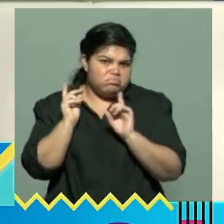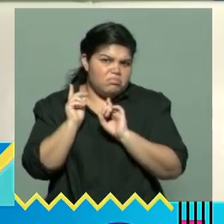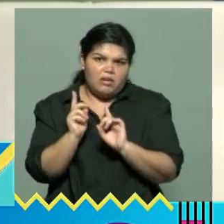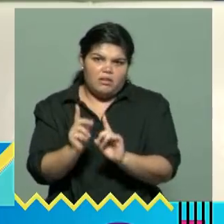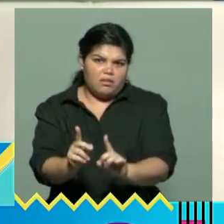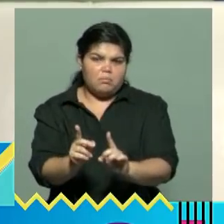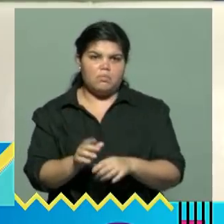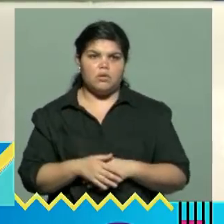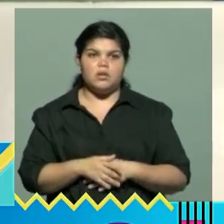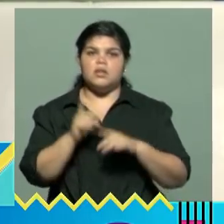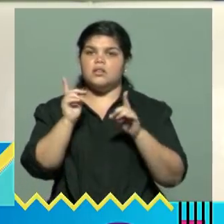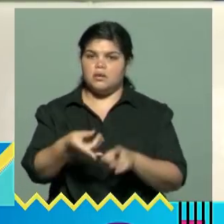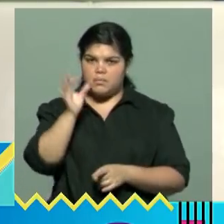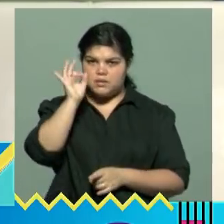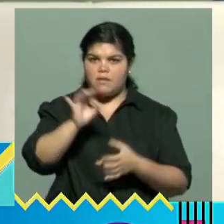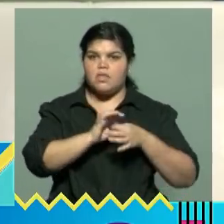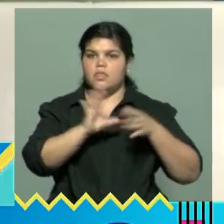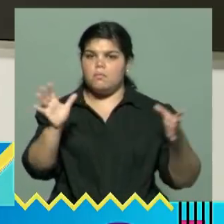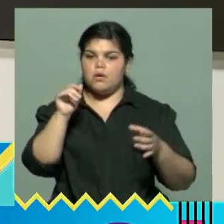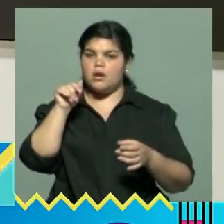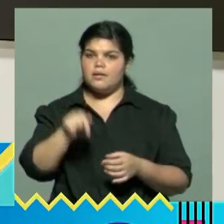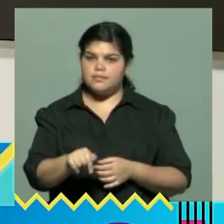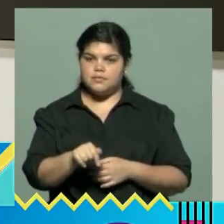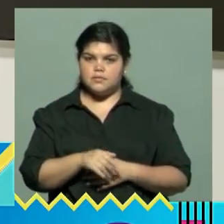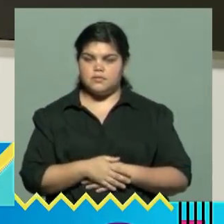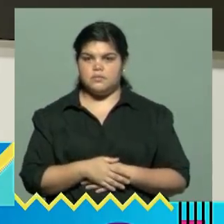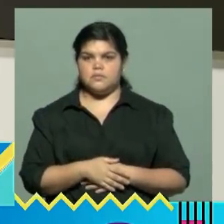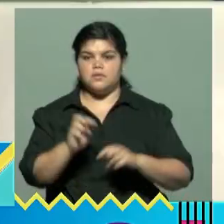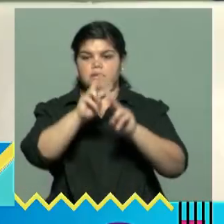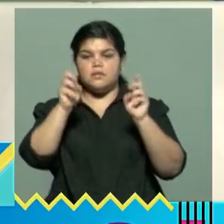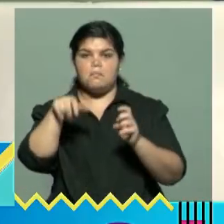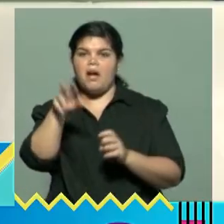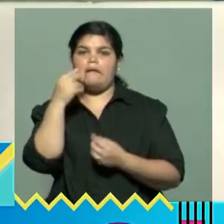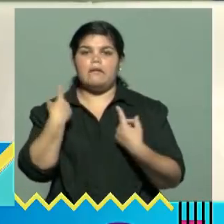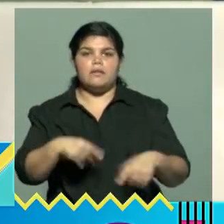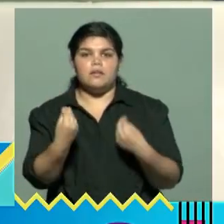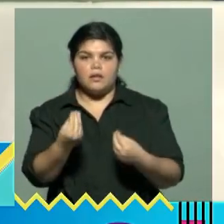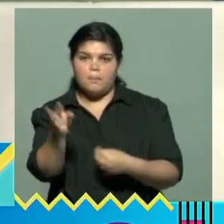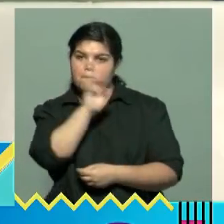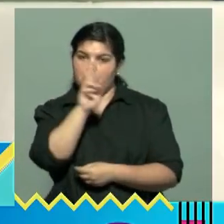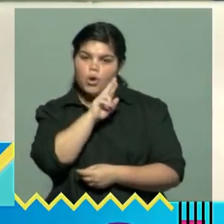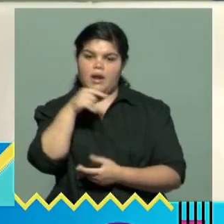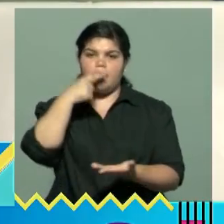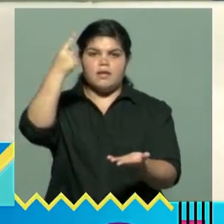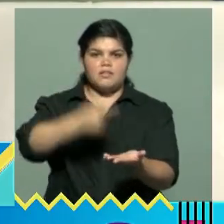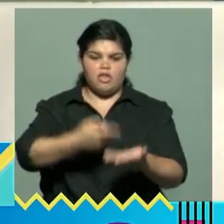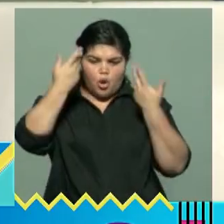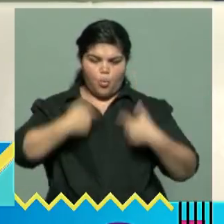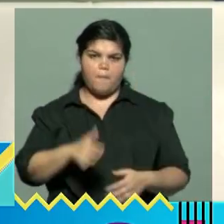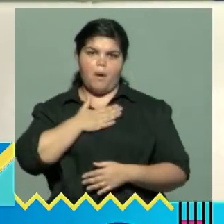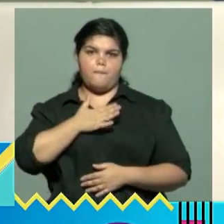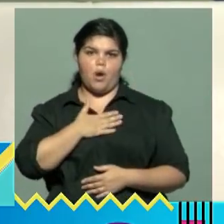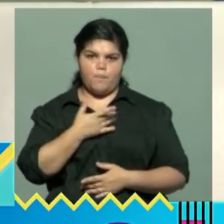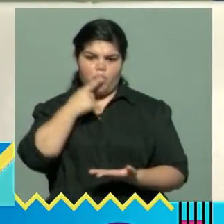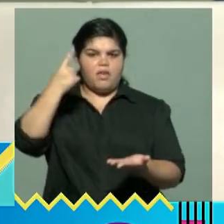encaminado que es una deuda de nuestra democracia el hecho de que hoy la mujer pueda decidir y tener autonomía sobre su cuerpo.